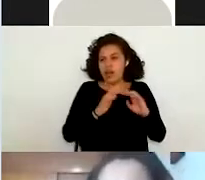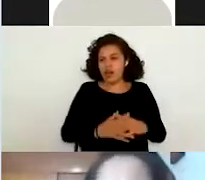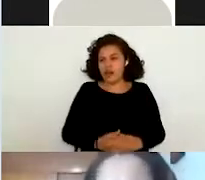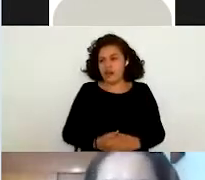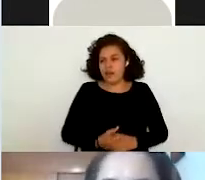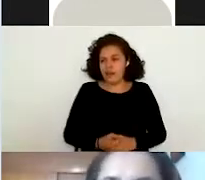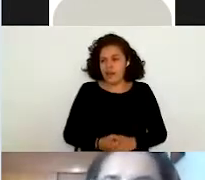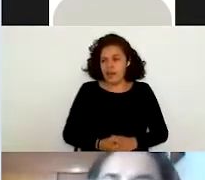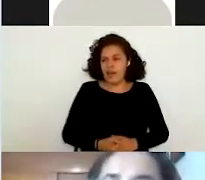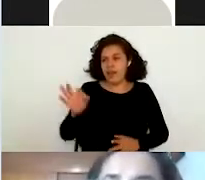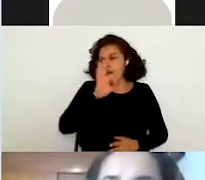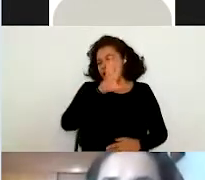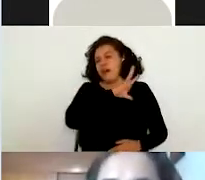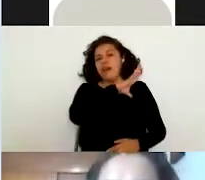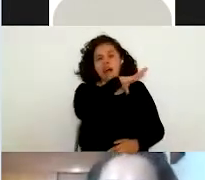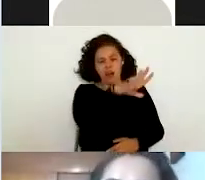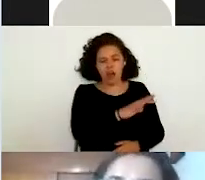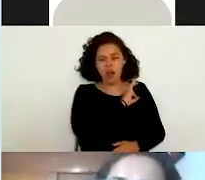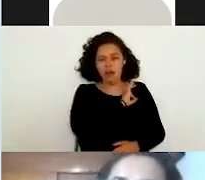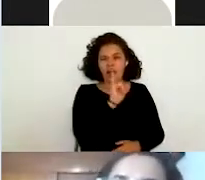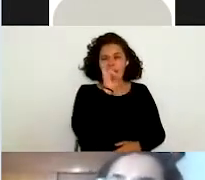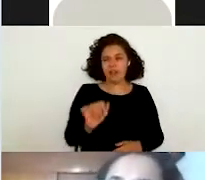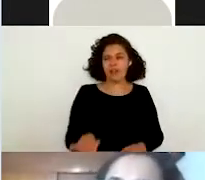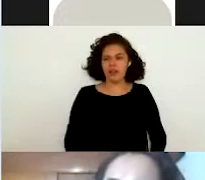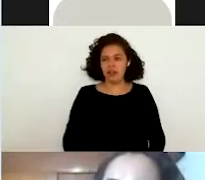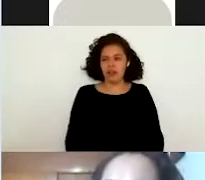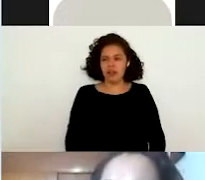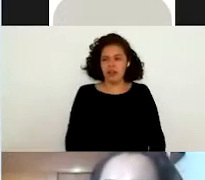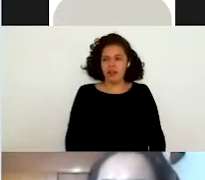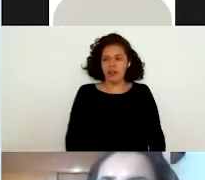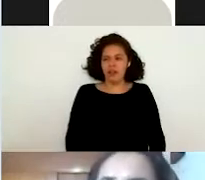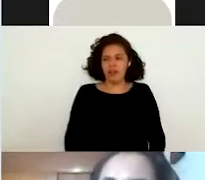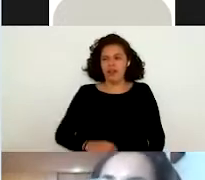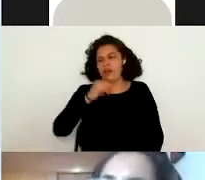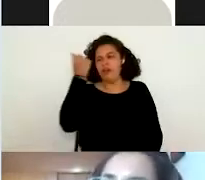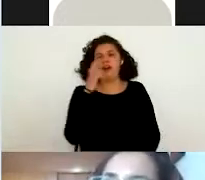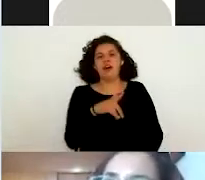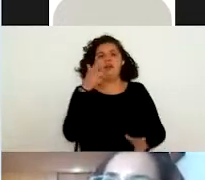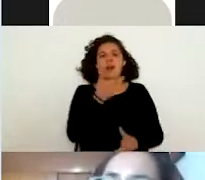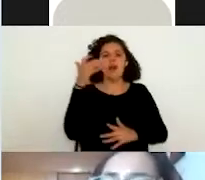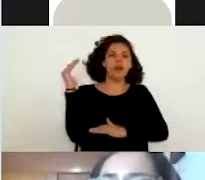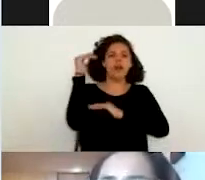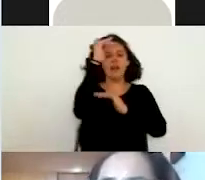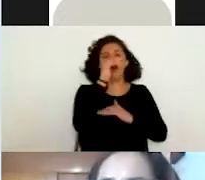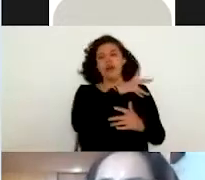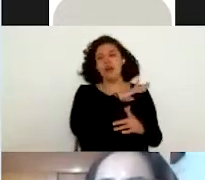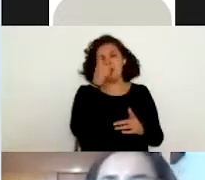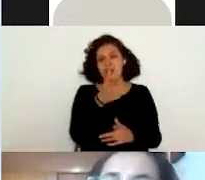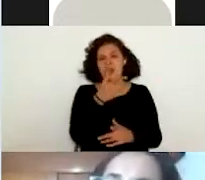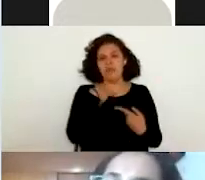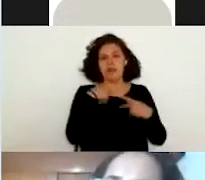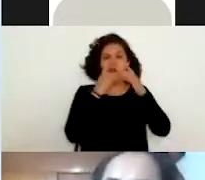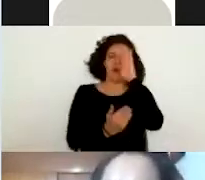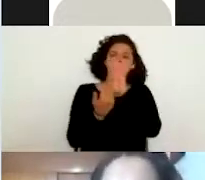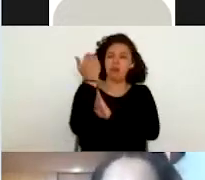sea rechazado. Otra razón es que rebase el límite de recursos. Si nosotros tenemos la información de